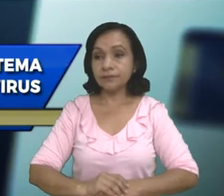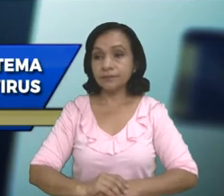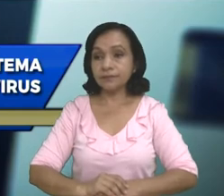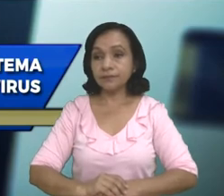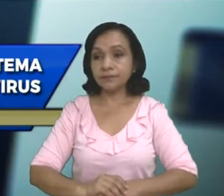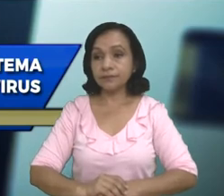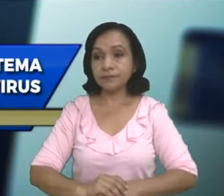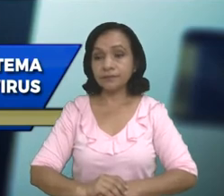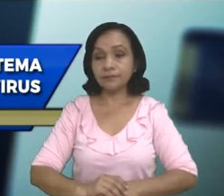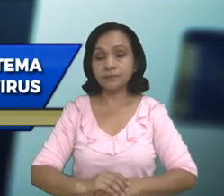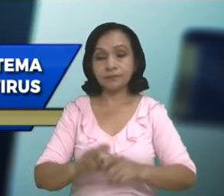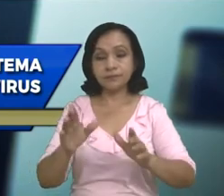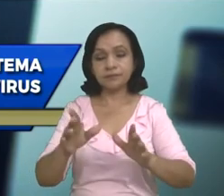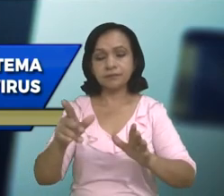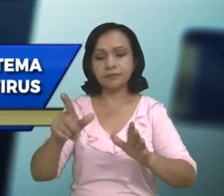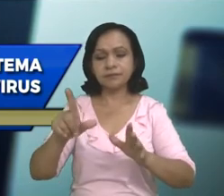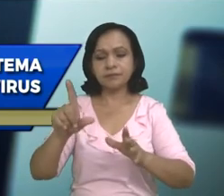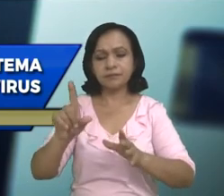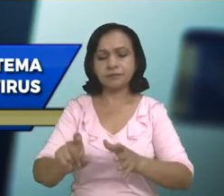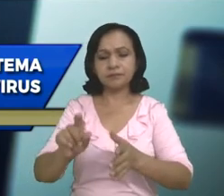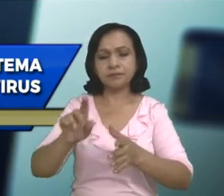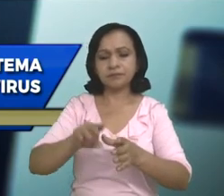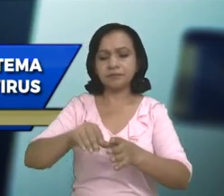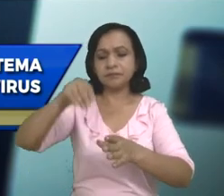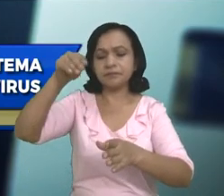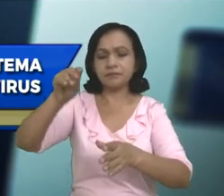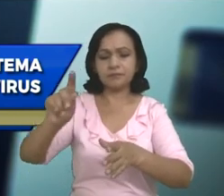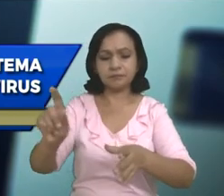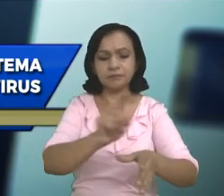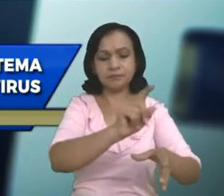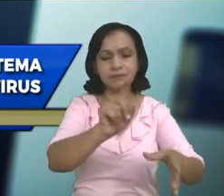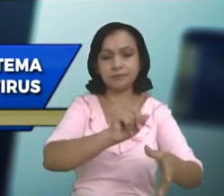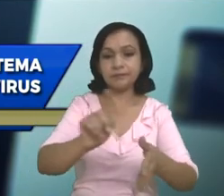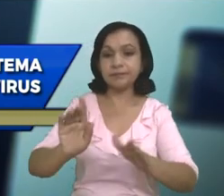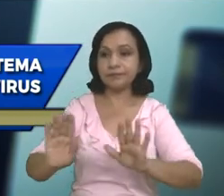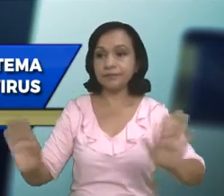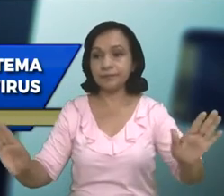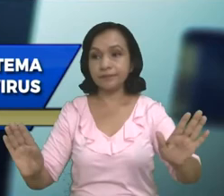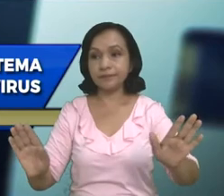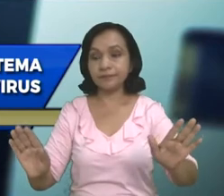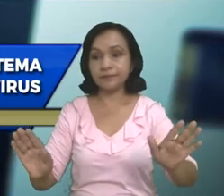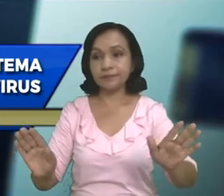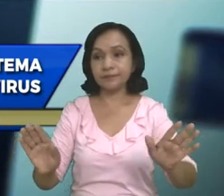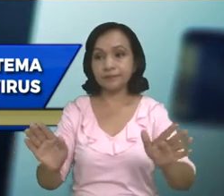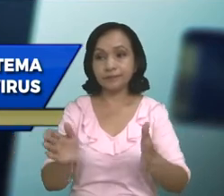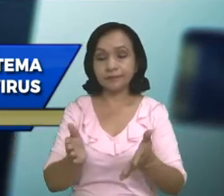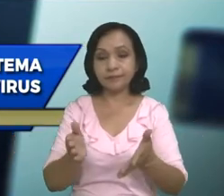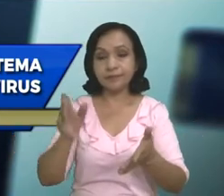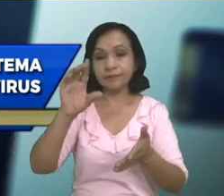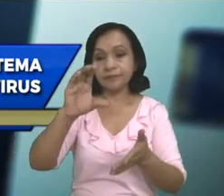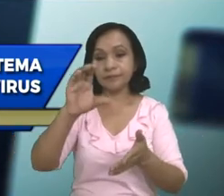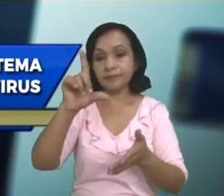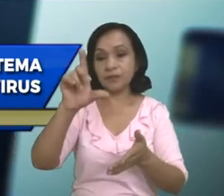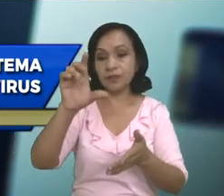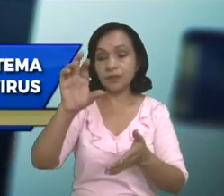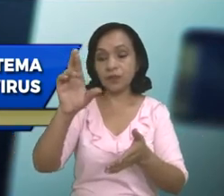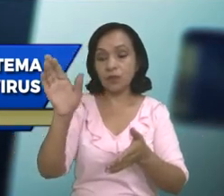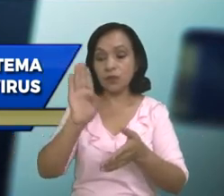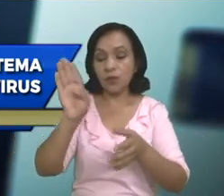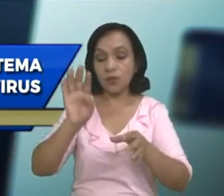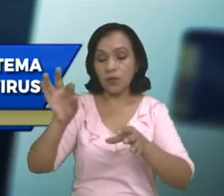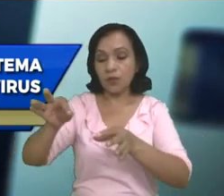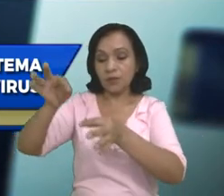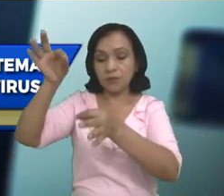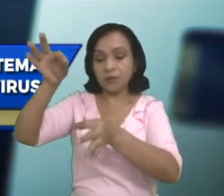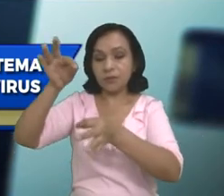y de sus desinfectantes que pueden vender sino sencillamente agarra el cloro que viene en cualquier